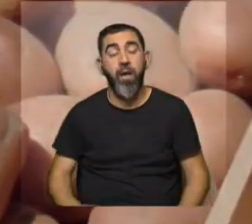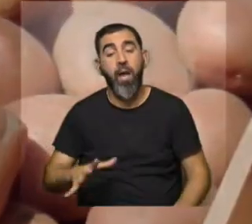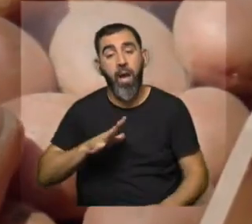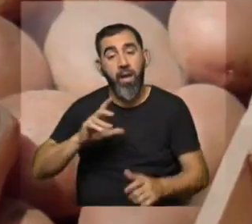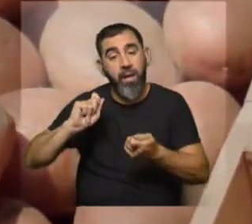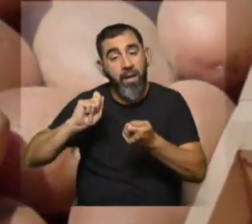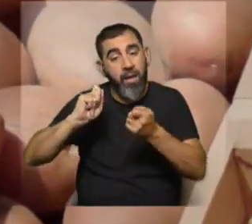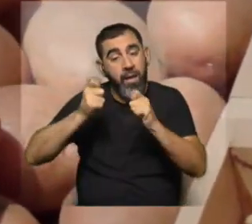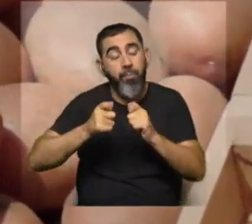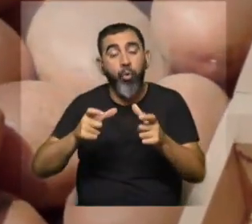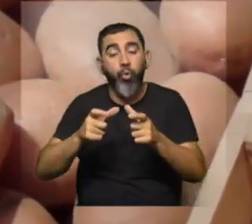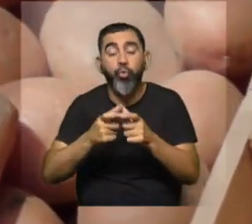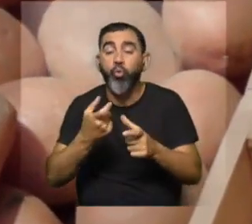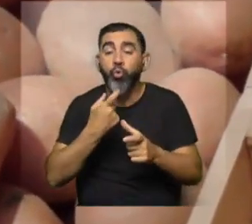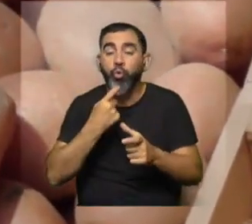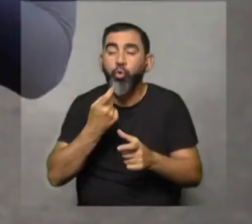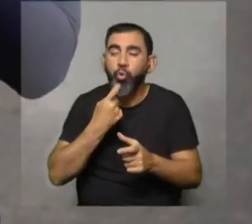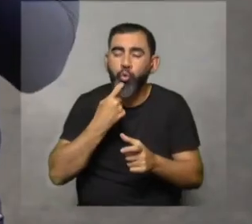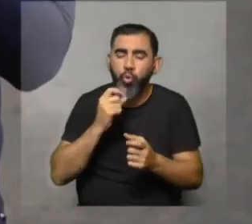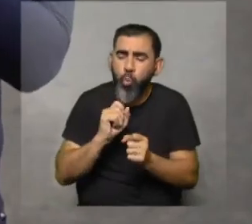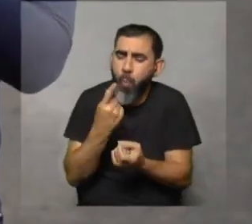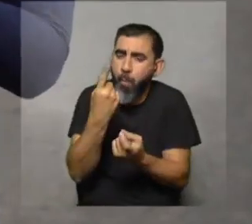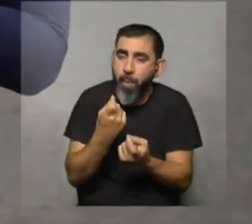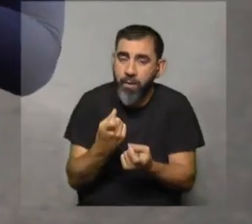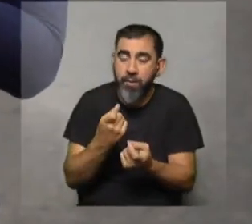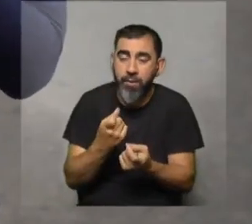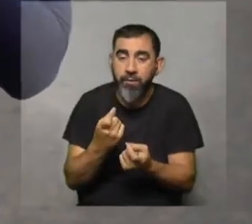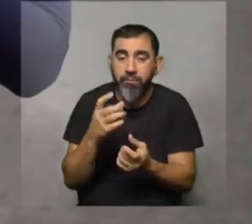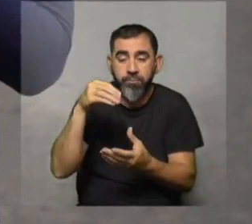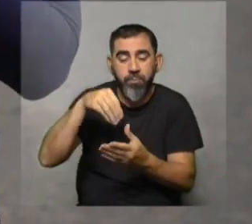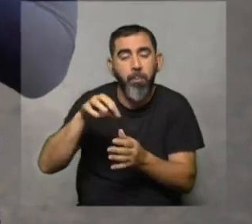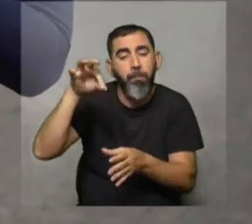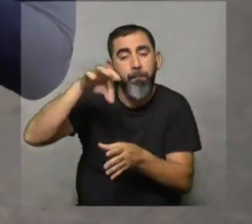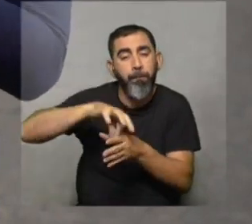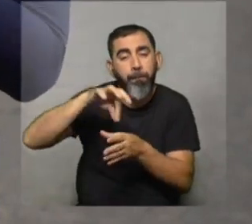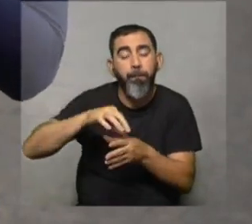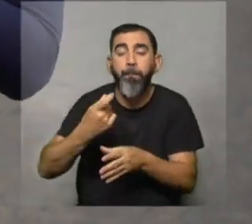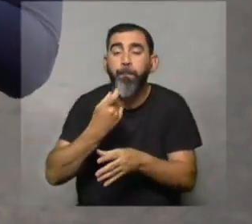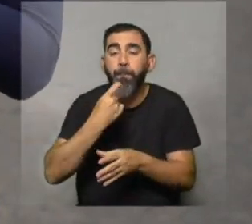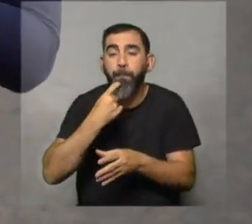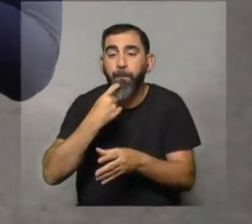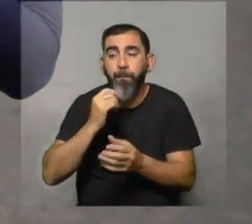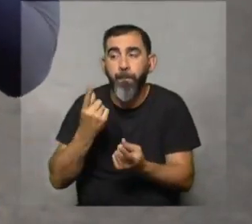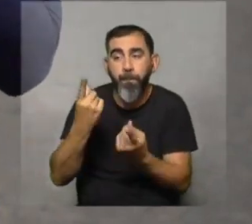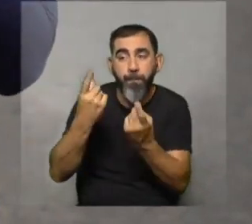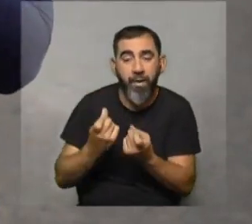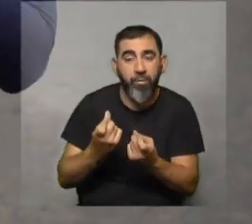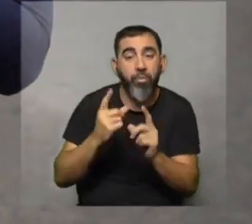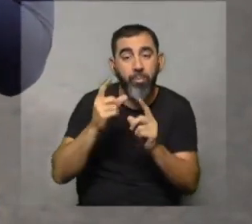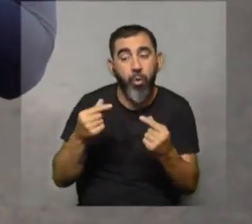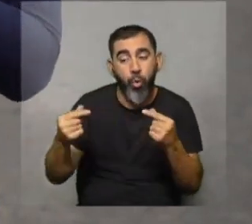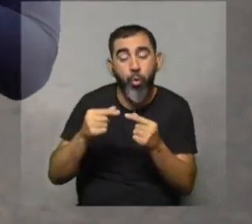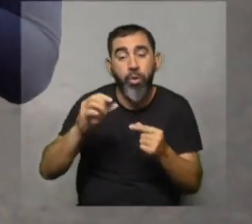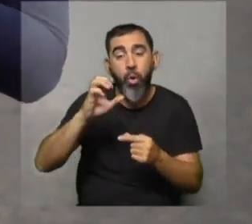mutación que hace que los tomates sean más rojos, que acumulen más licopeno, que es el pigmento rojo que acumula el tomate y que además es un antioxidante